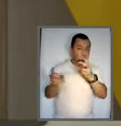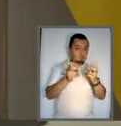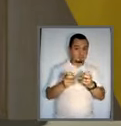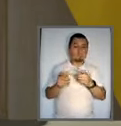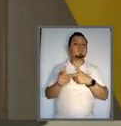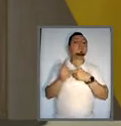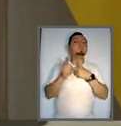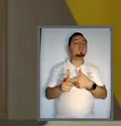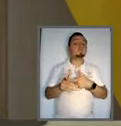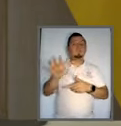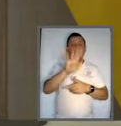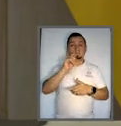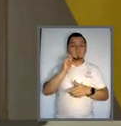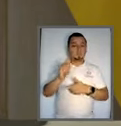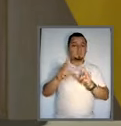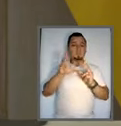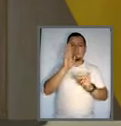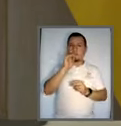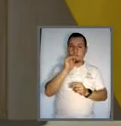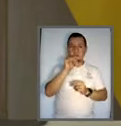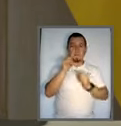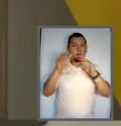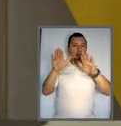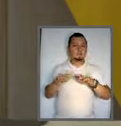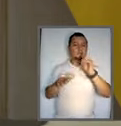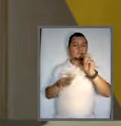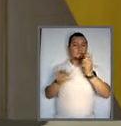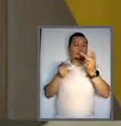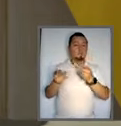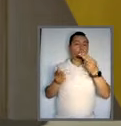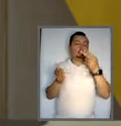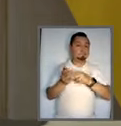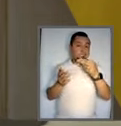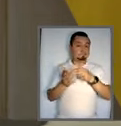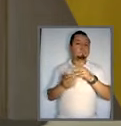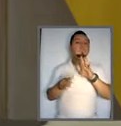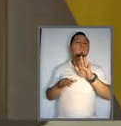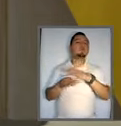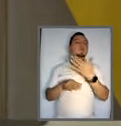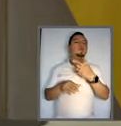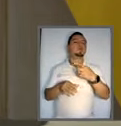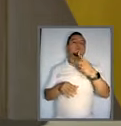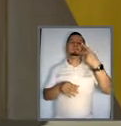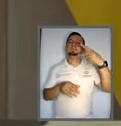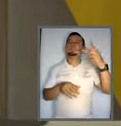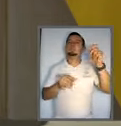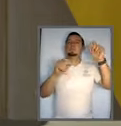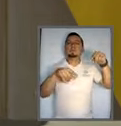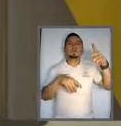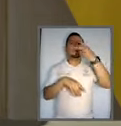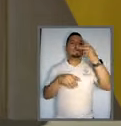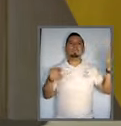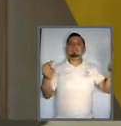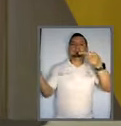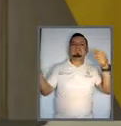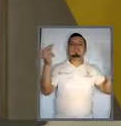sigue manteniendo sin poder bajarlo, pues es, como ya lo saben, el de homicidios, y que tiene que ver fundamentalmente con las disputas que